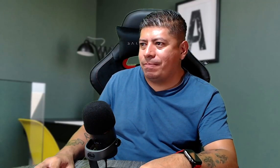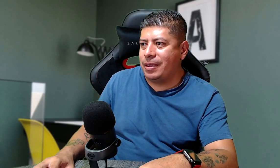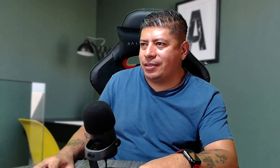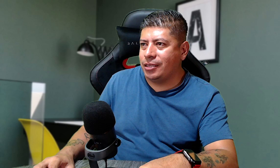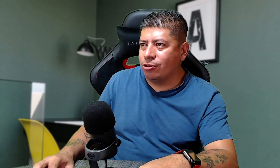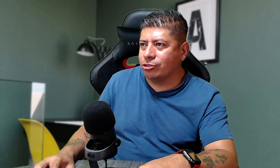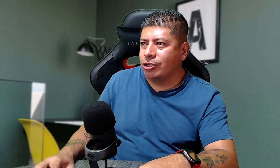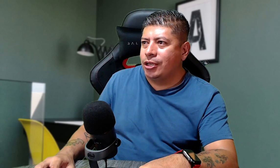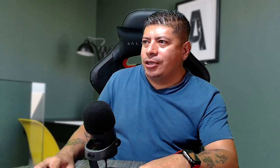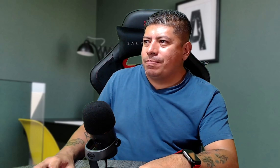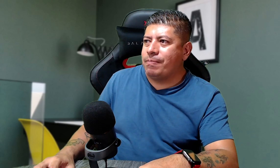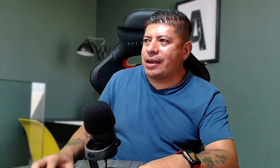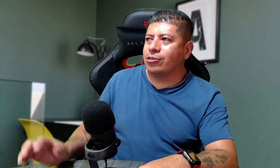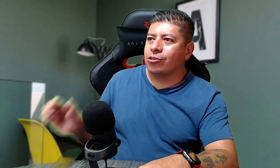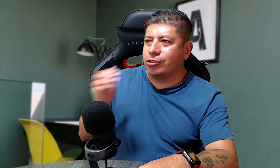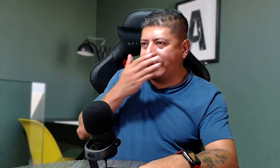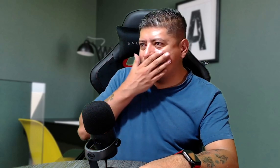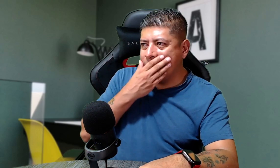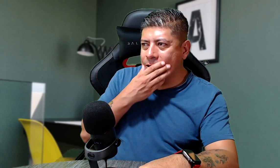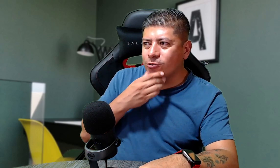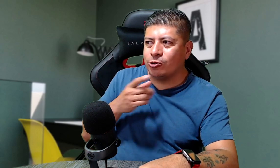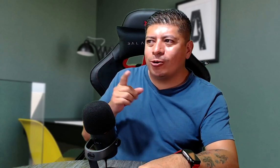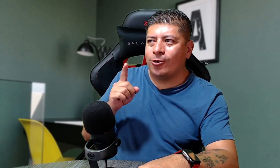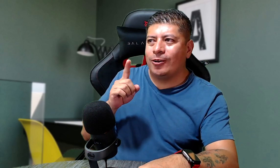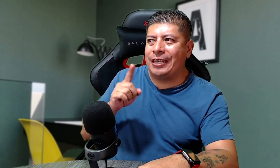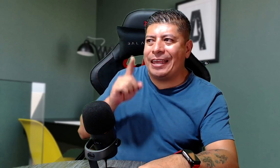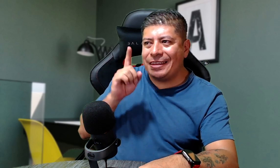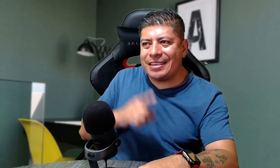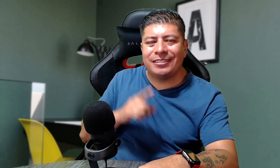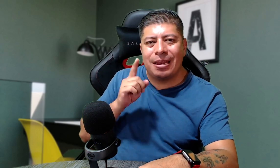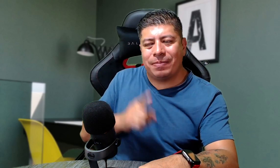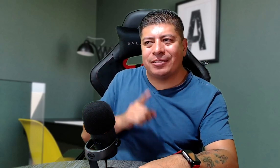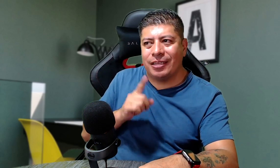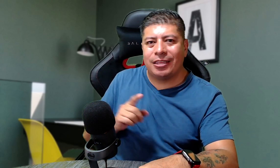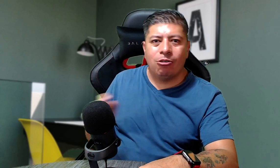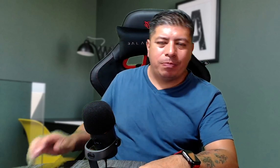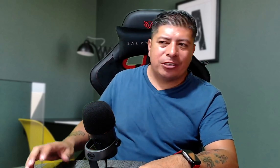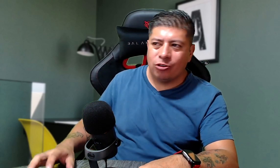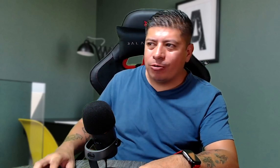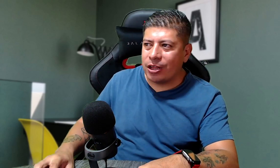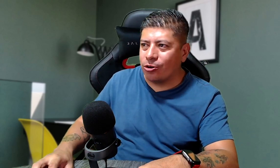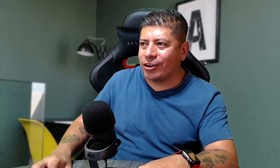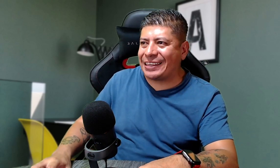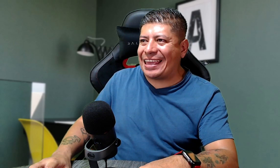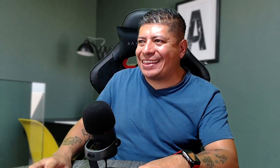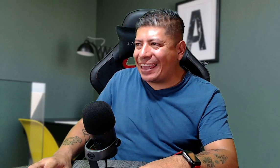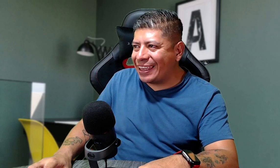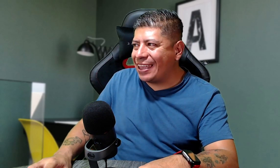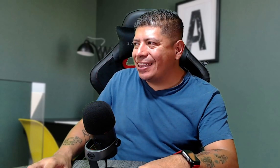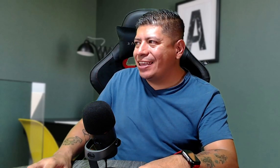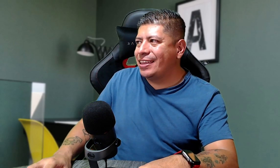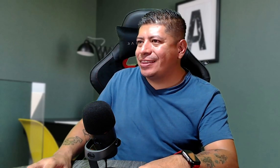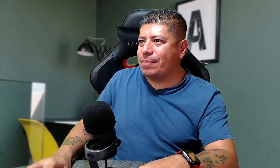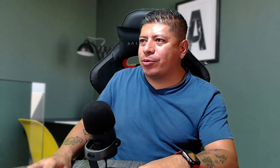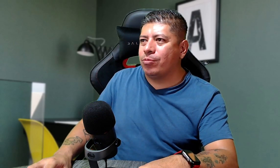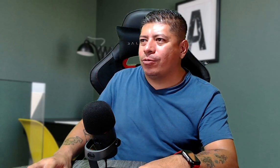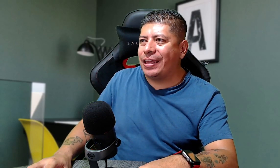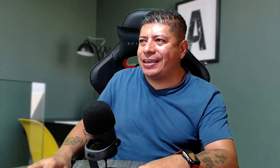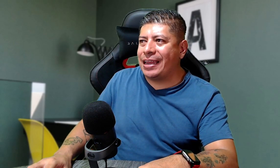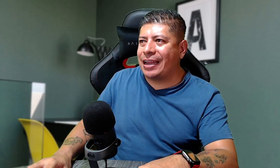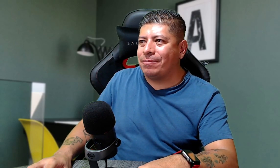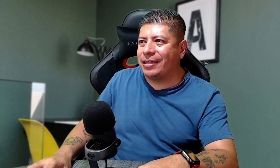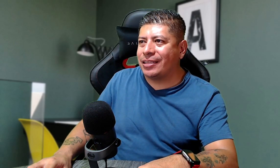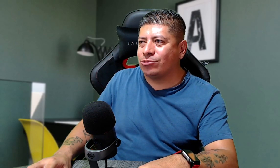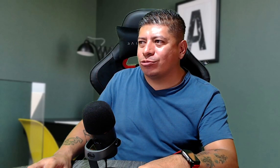año 2022. Marco Cortés incluso le dice al presidente López Obrador que deje de